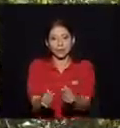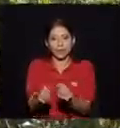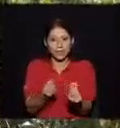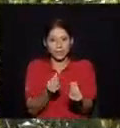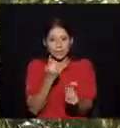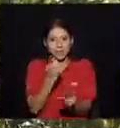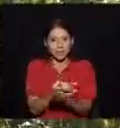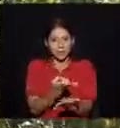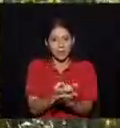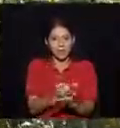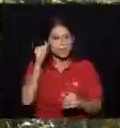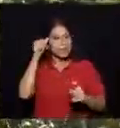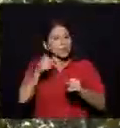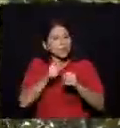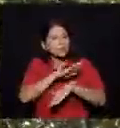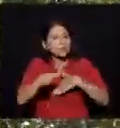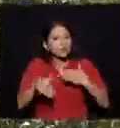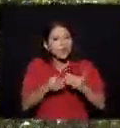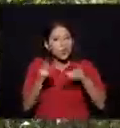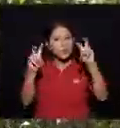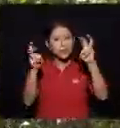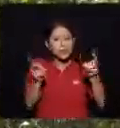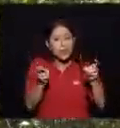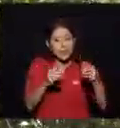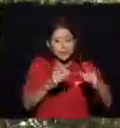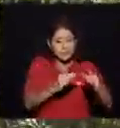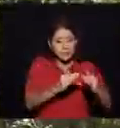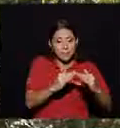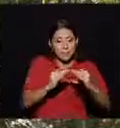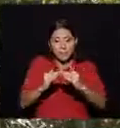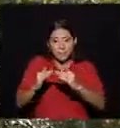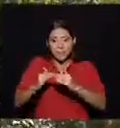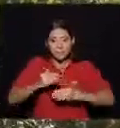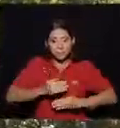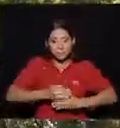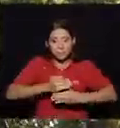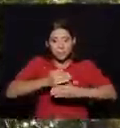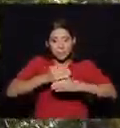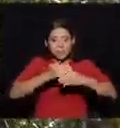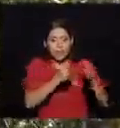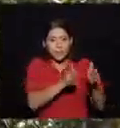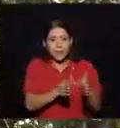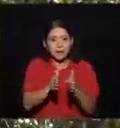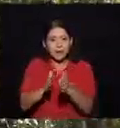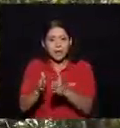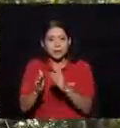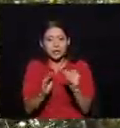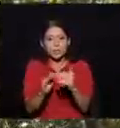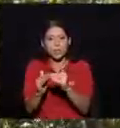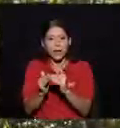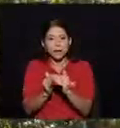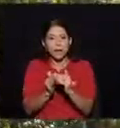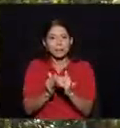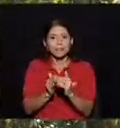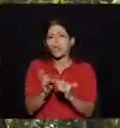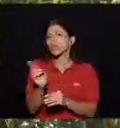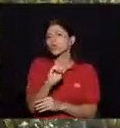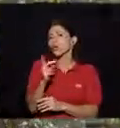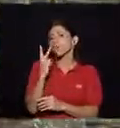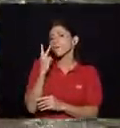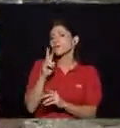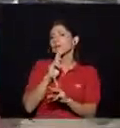tema de la planificación urbana, su efecto inmediato lo vamos a encontrar en aquellas actividades que no